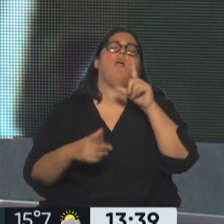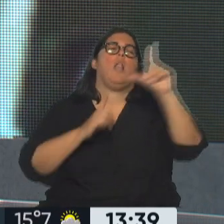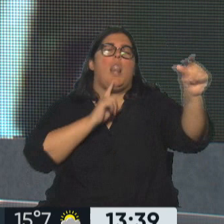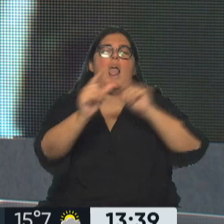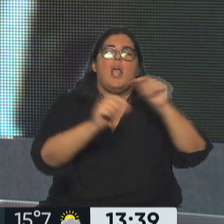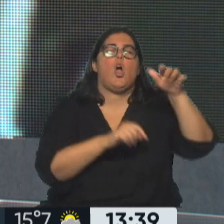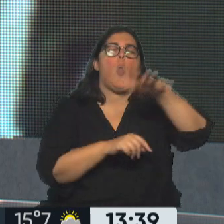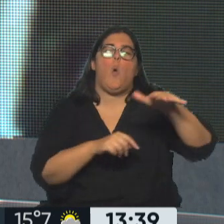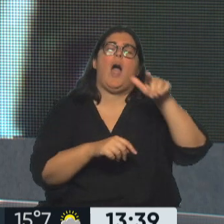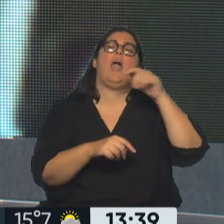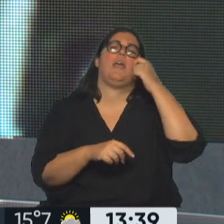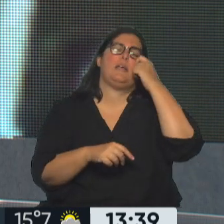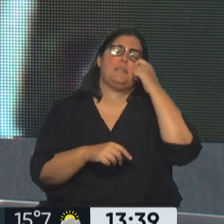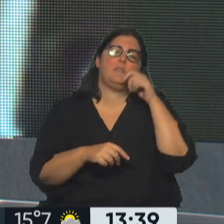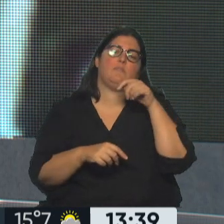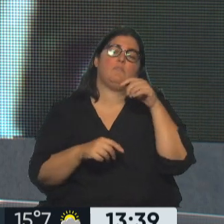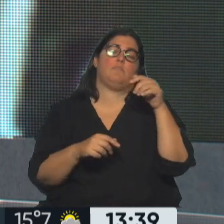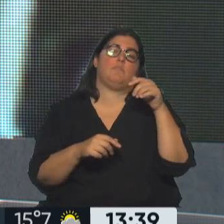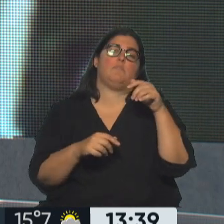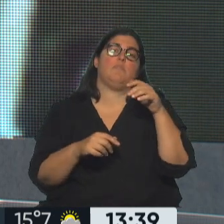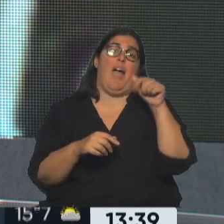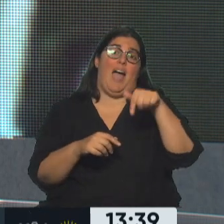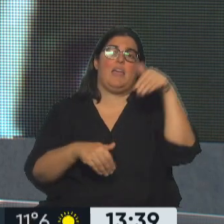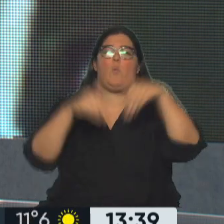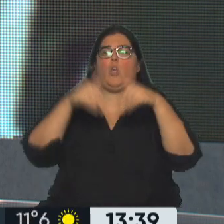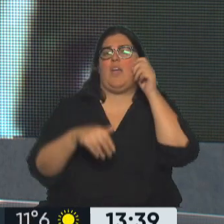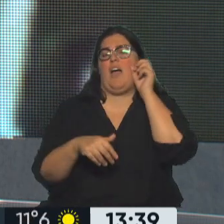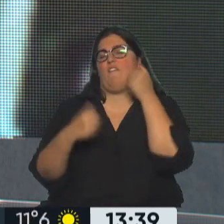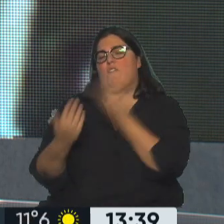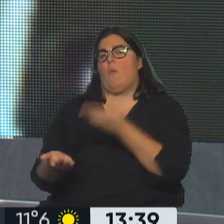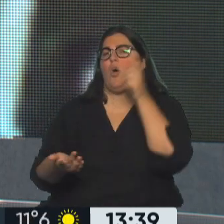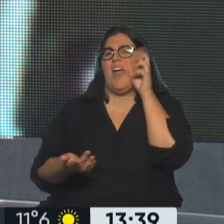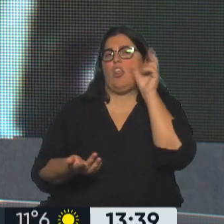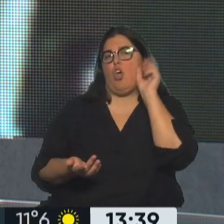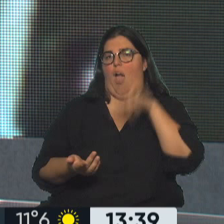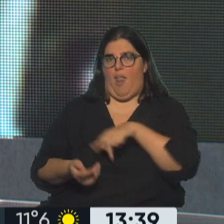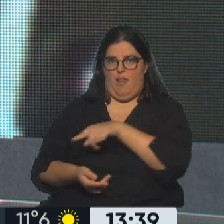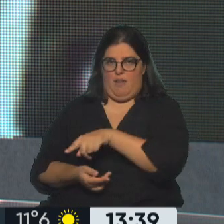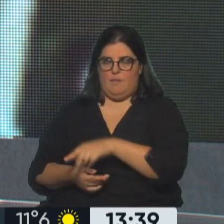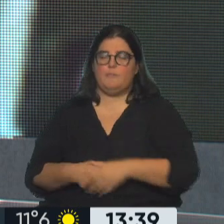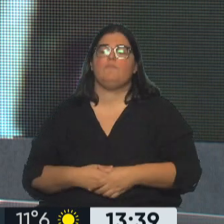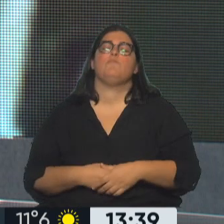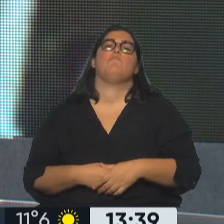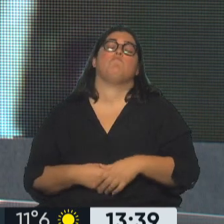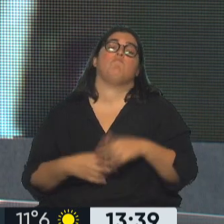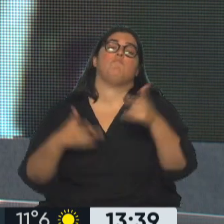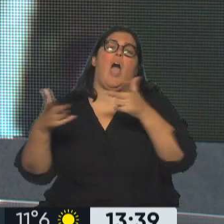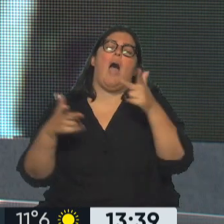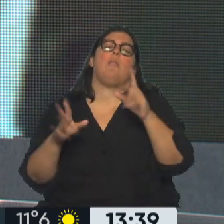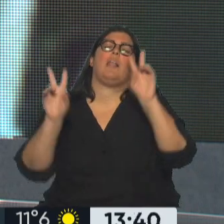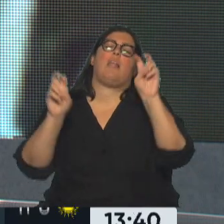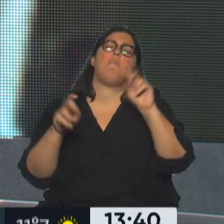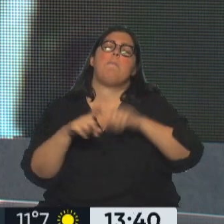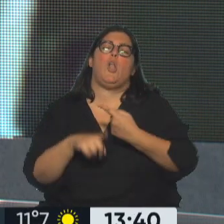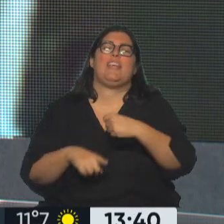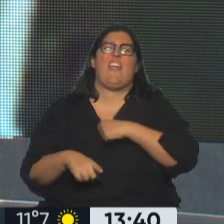como decía Lisandro, gana Erdogan, lo cual nos habla un poco de esta idea de la política de identidad, ¿no? Y un poco lo